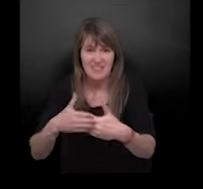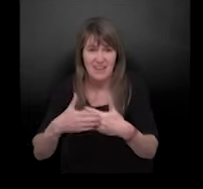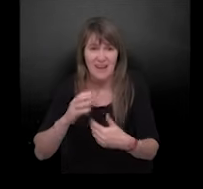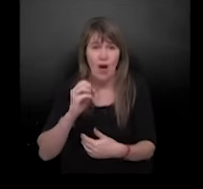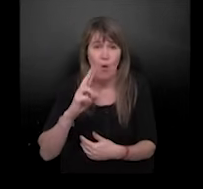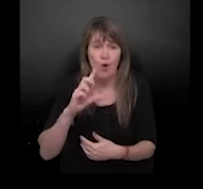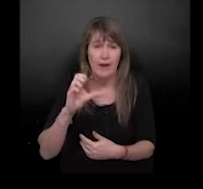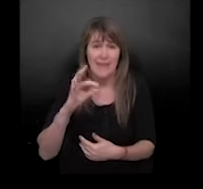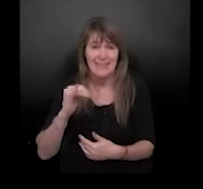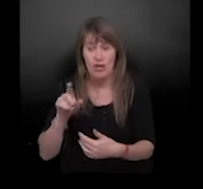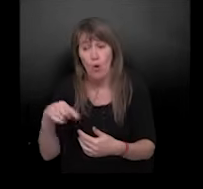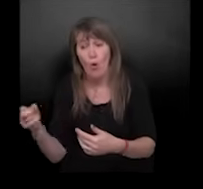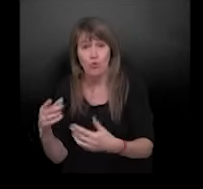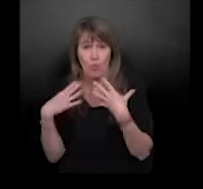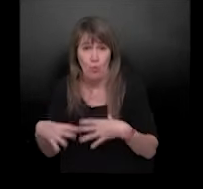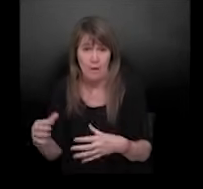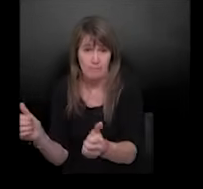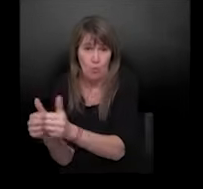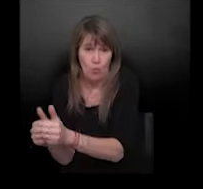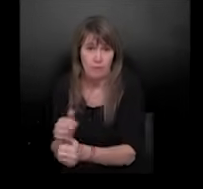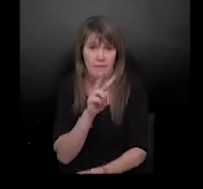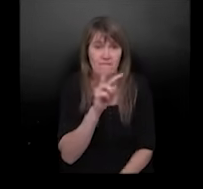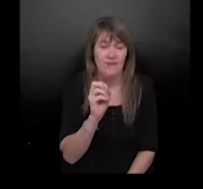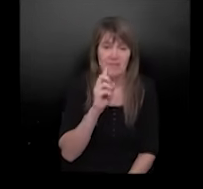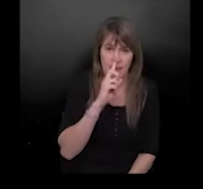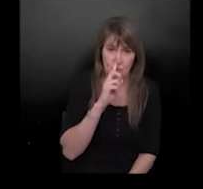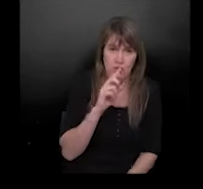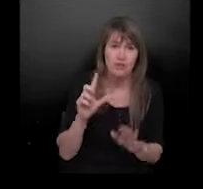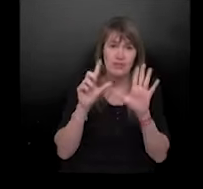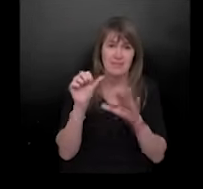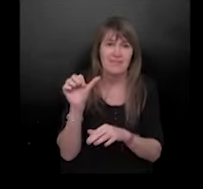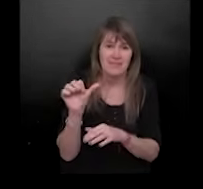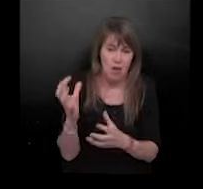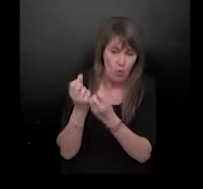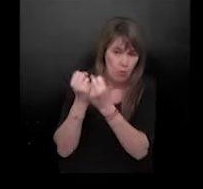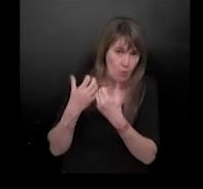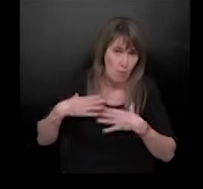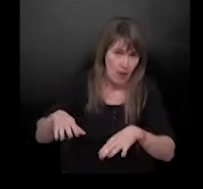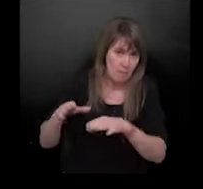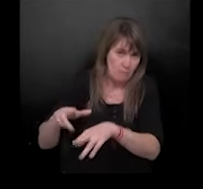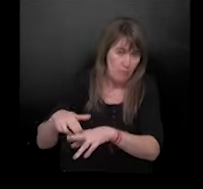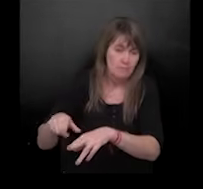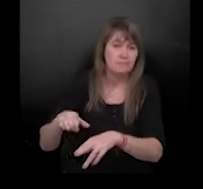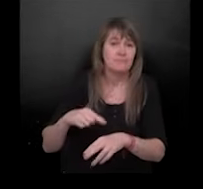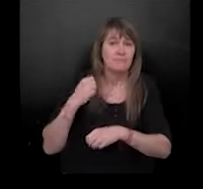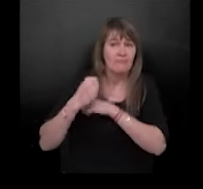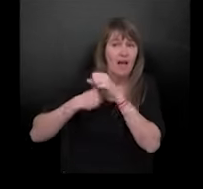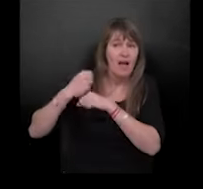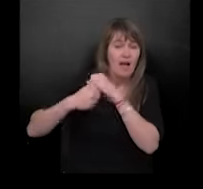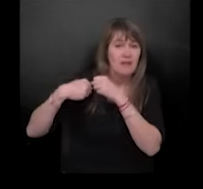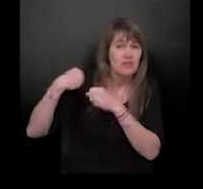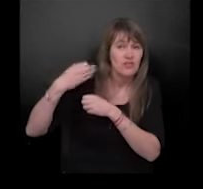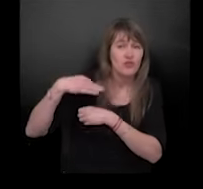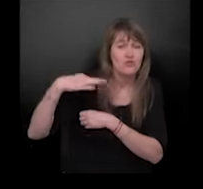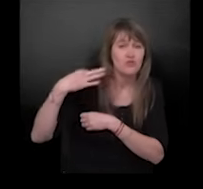junto al cuerpo de candia correa la noche del 20 de junio del 76 por muchos años teníamos la tanta la